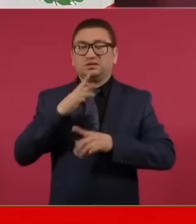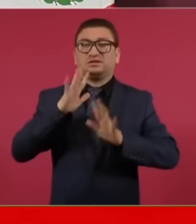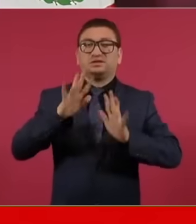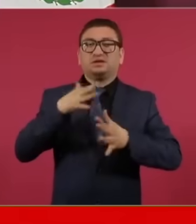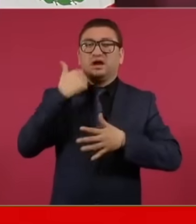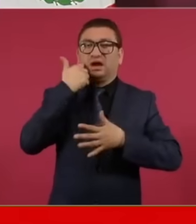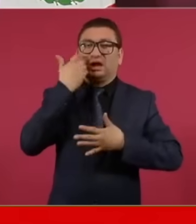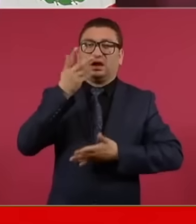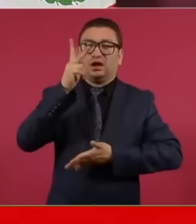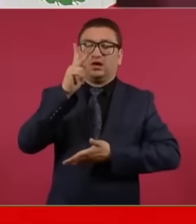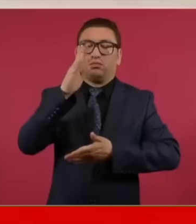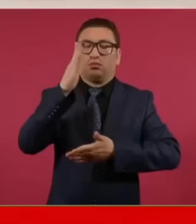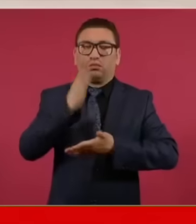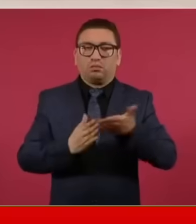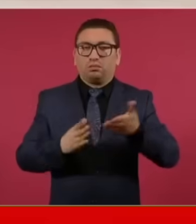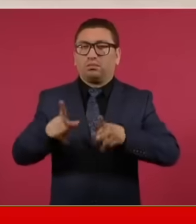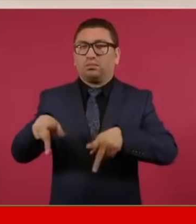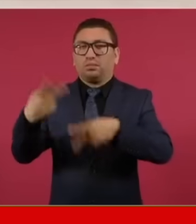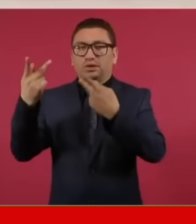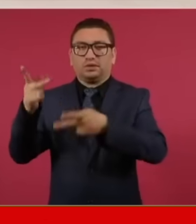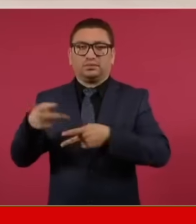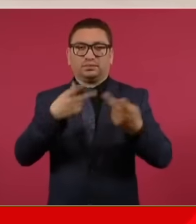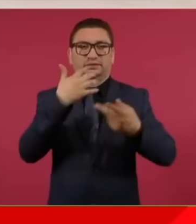vendiendo partes de las refinerías,